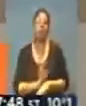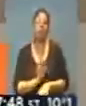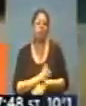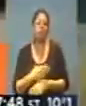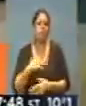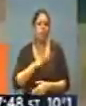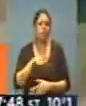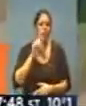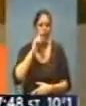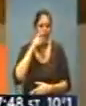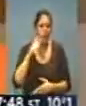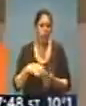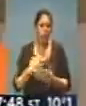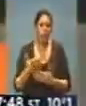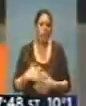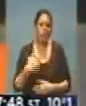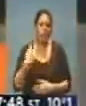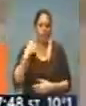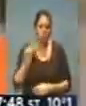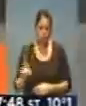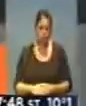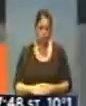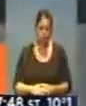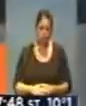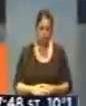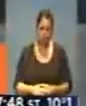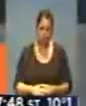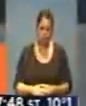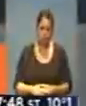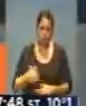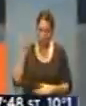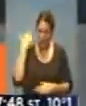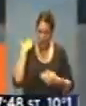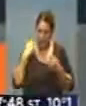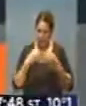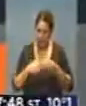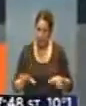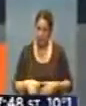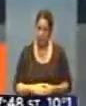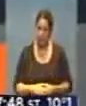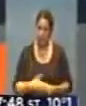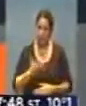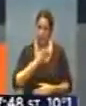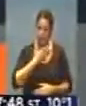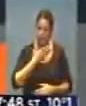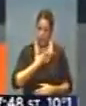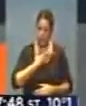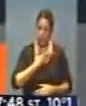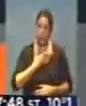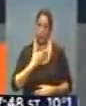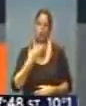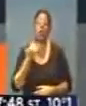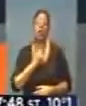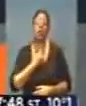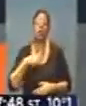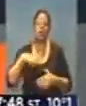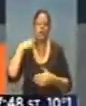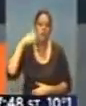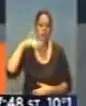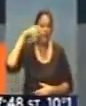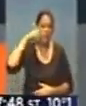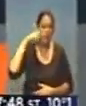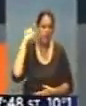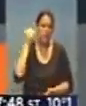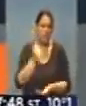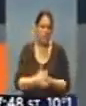extraordinaria, pero no tan conocida, ¿no? Desde el inicio mismo, en febrero en Madrid, con la presencia de nuestro